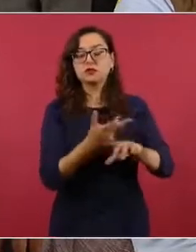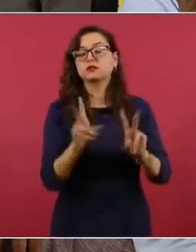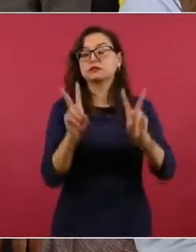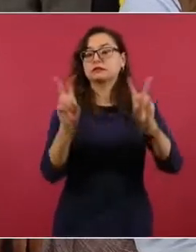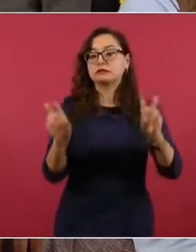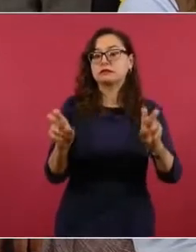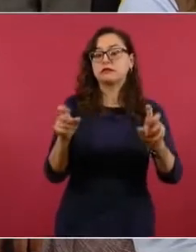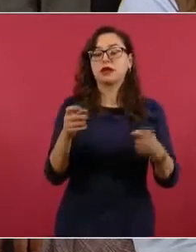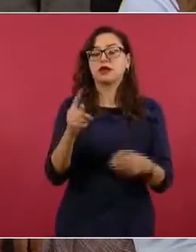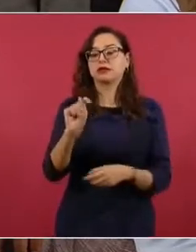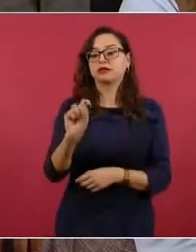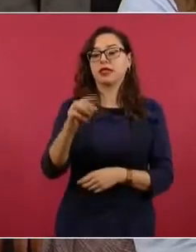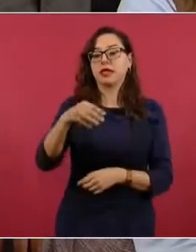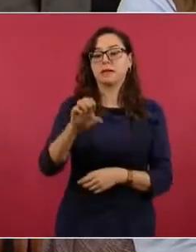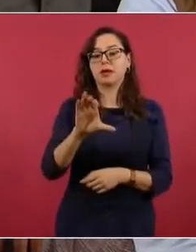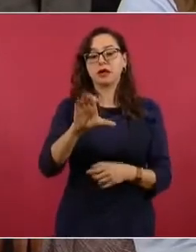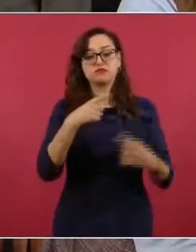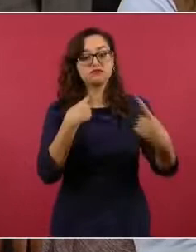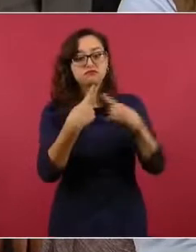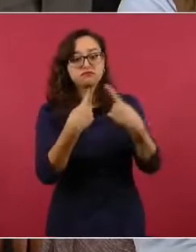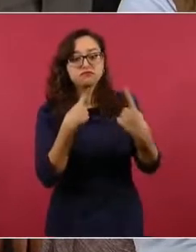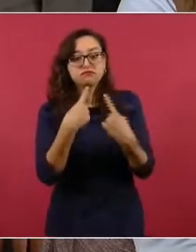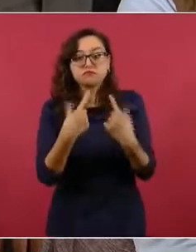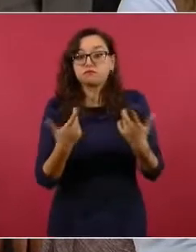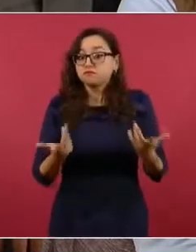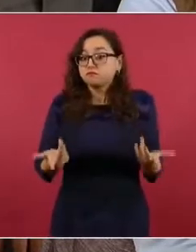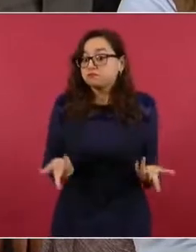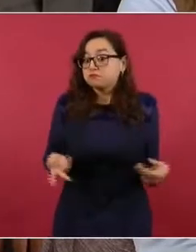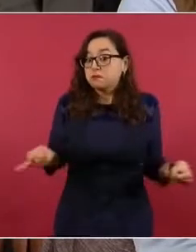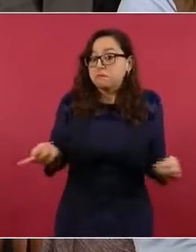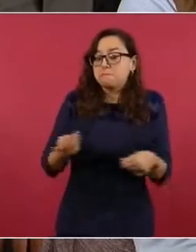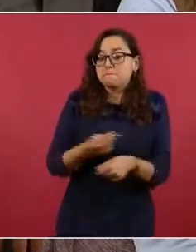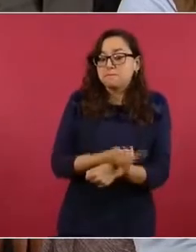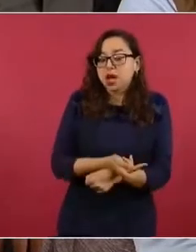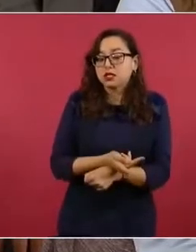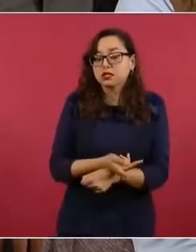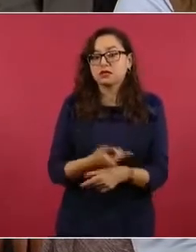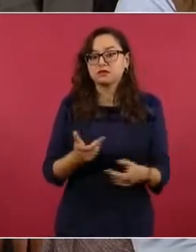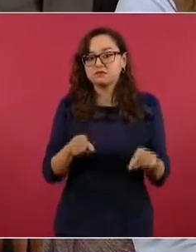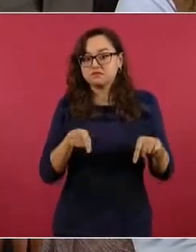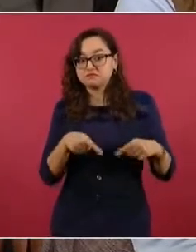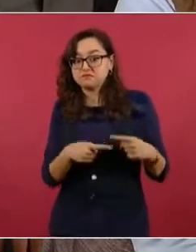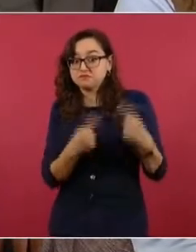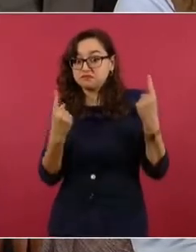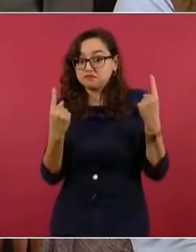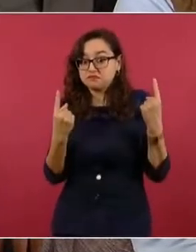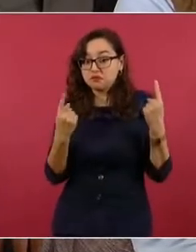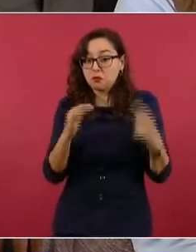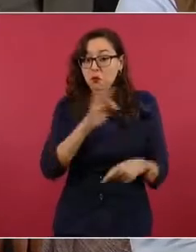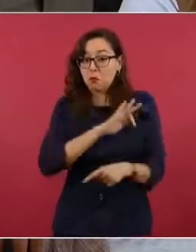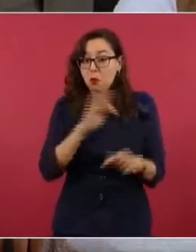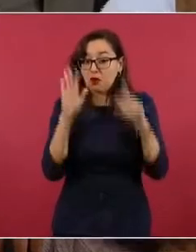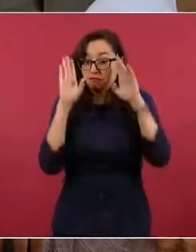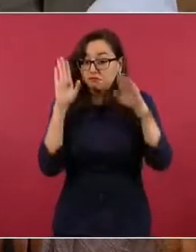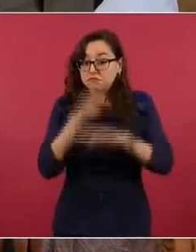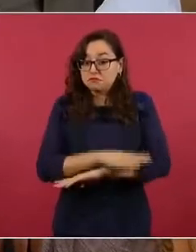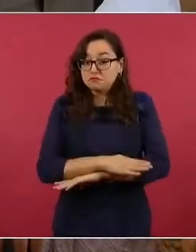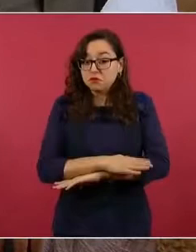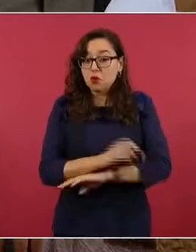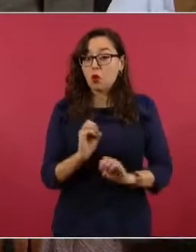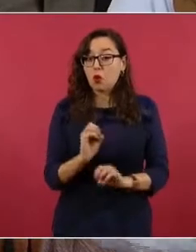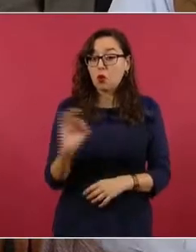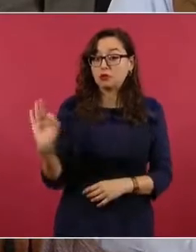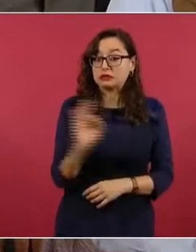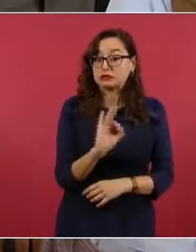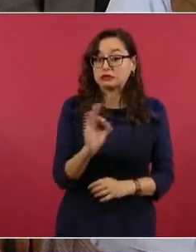Es decir, ¿ustedes consideran que pudieran zanjarse las diferencias con Estados Unidos en esta etapa de consultas o tienen previsto que